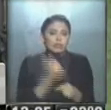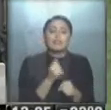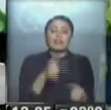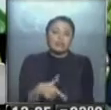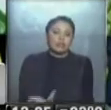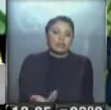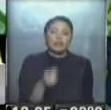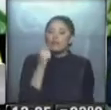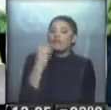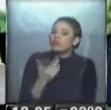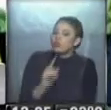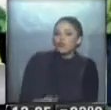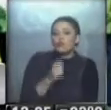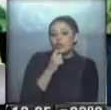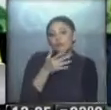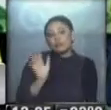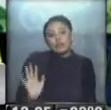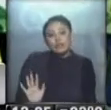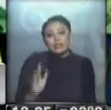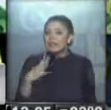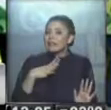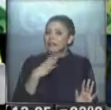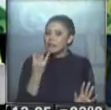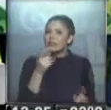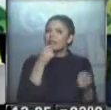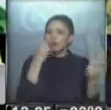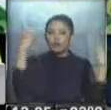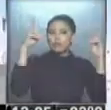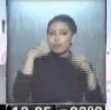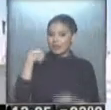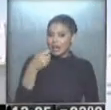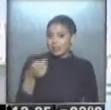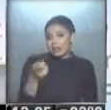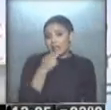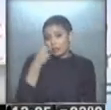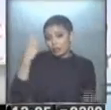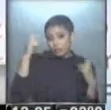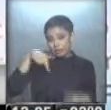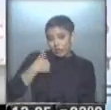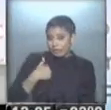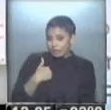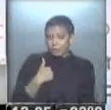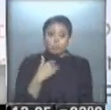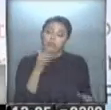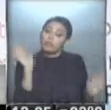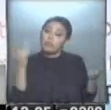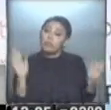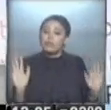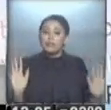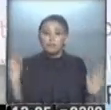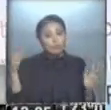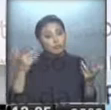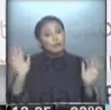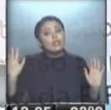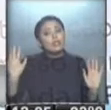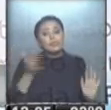a un análisis. Todo. Por supuesto que no, pero digo, ¿tendrá que ver con lo que gasta un turista de esos países y lo que gasta un turista de Argentina? Todo puede ser. Todo puede ser.